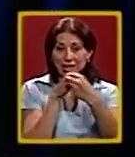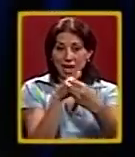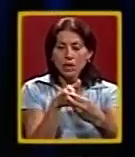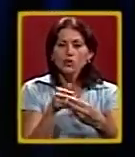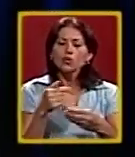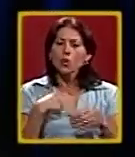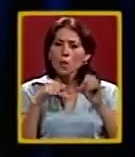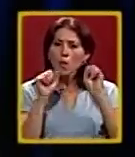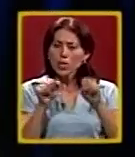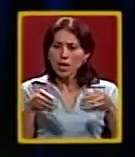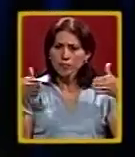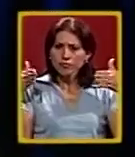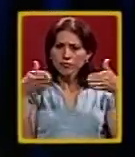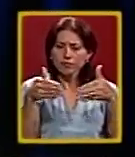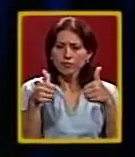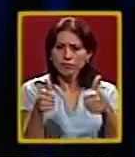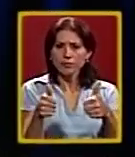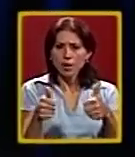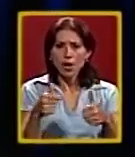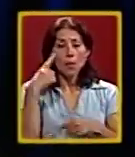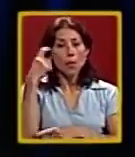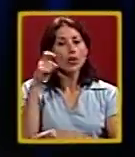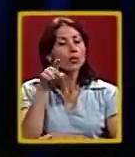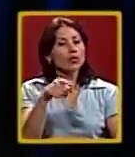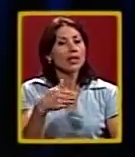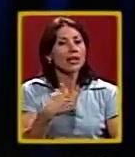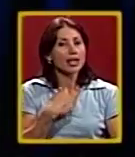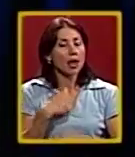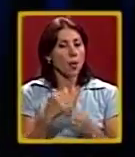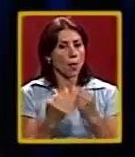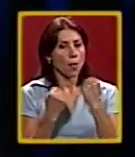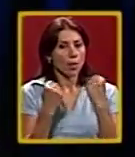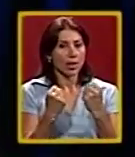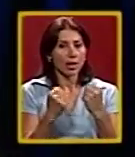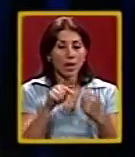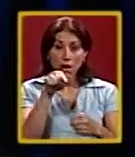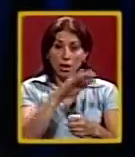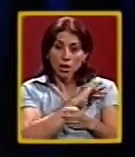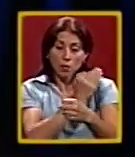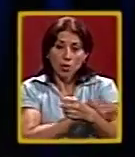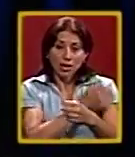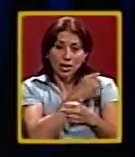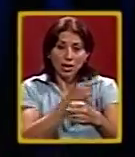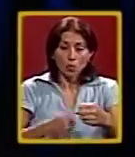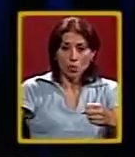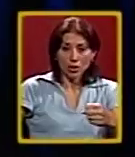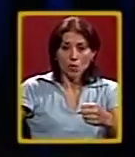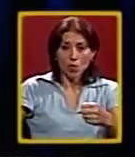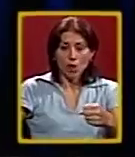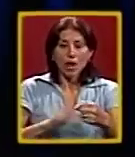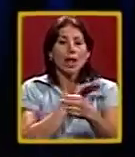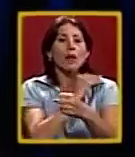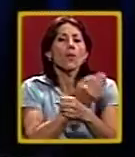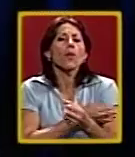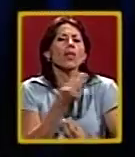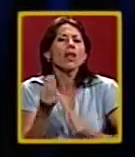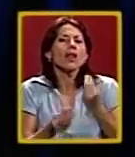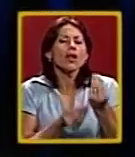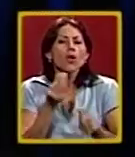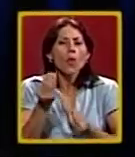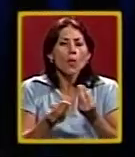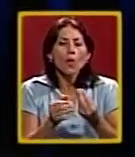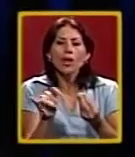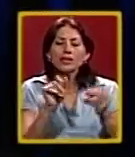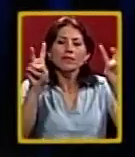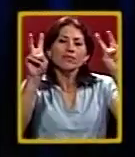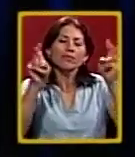más, porque usted tenía un poder ahí en el poder ejecutivo, usted el poder es vertical, así lo siento. Y